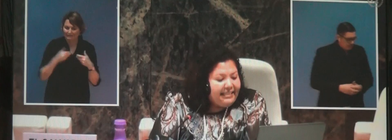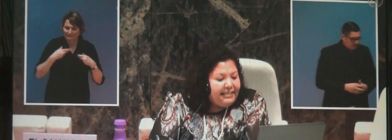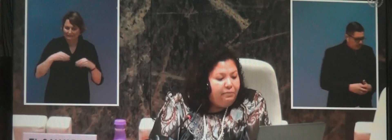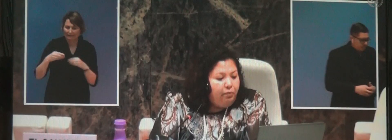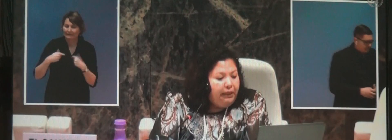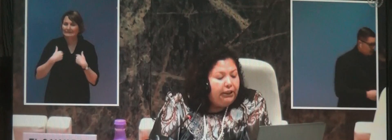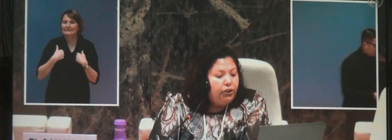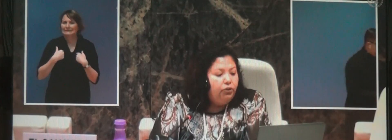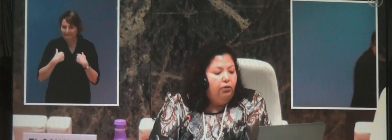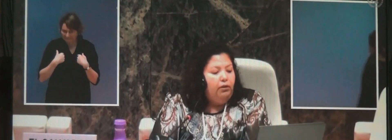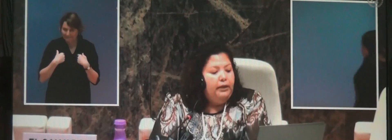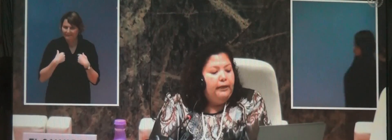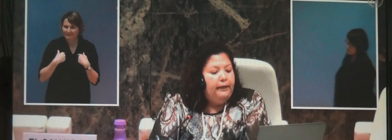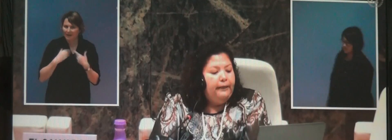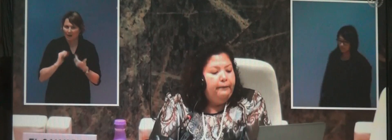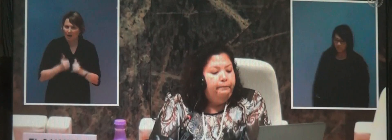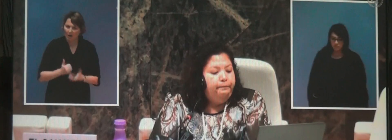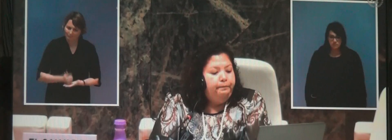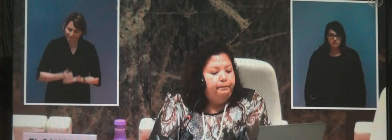En este momento